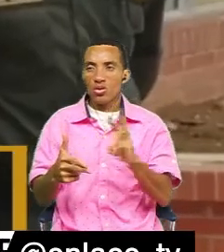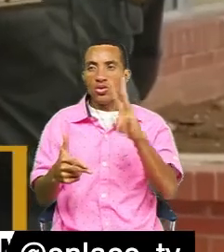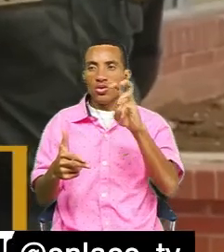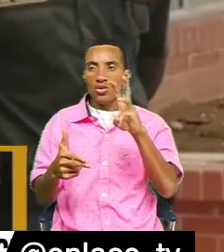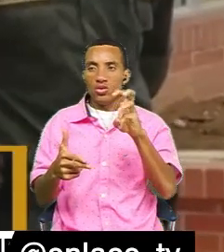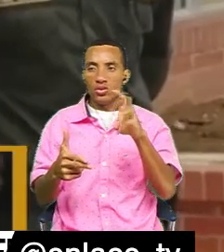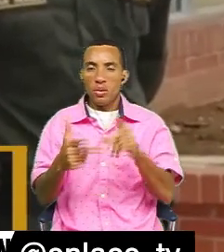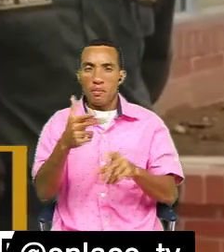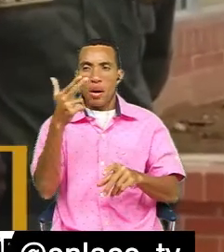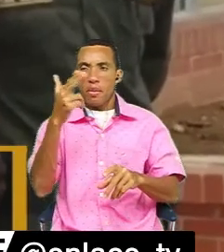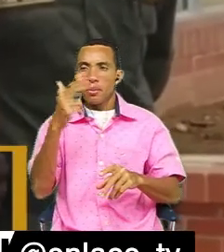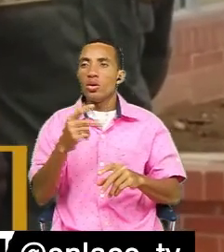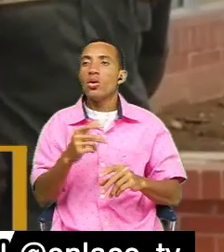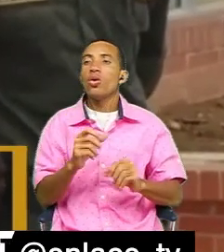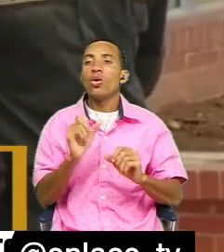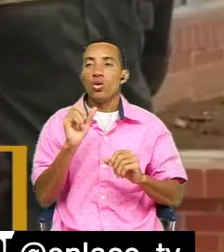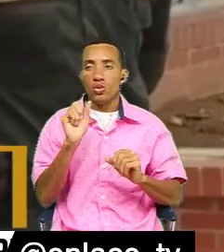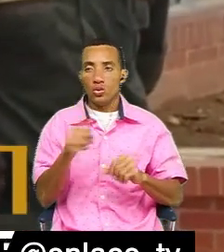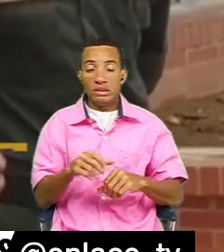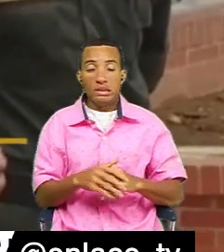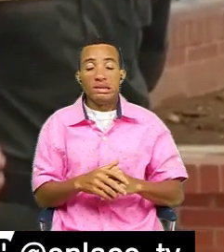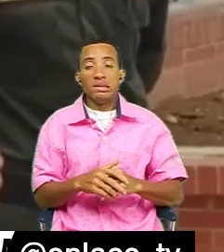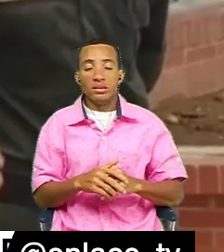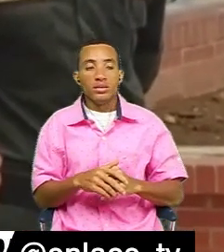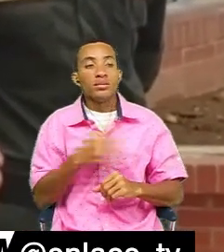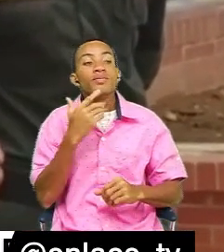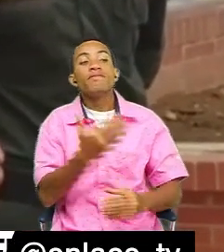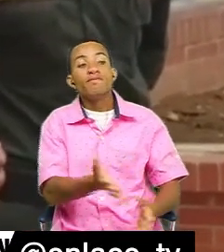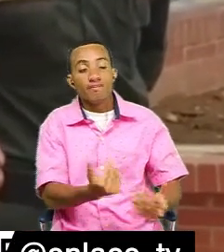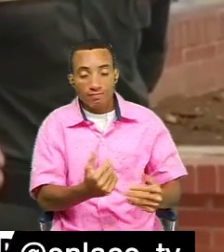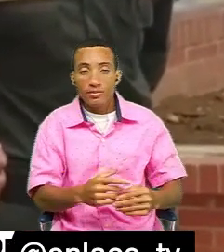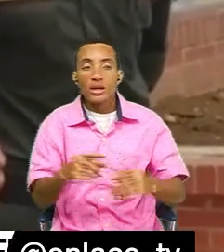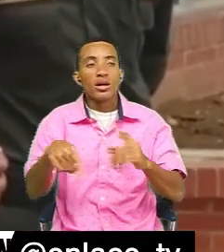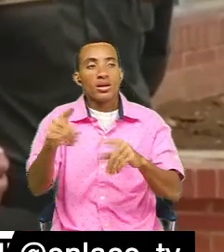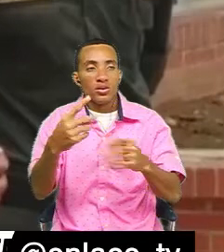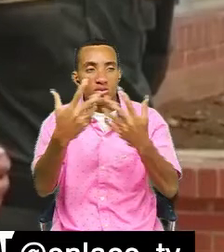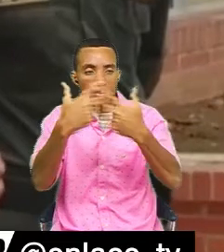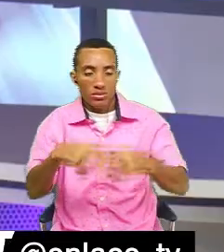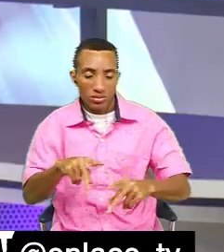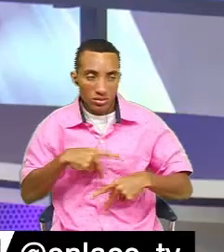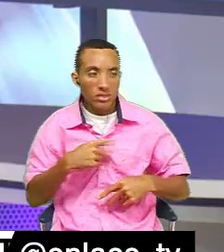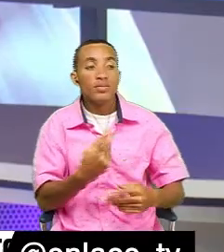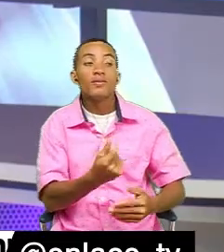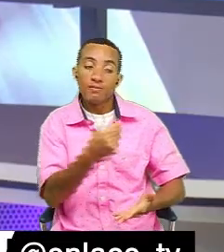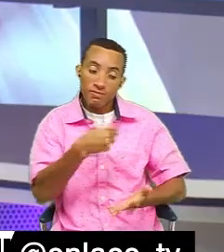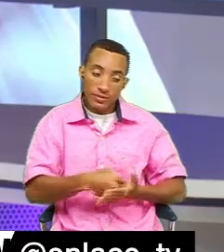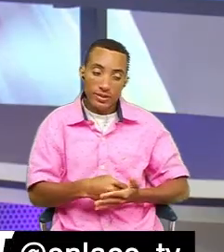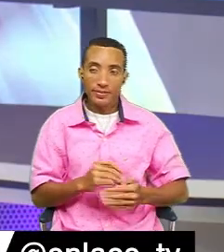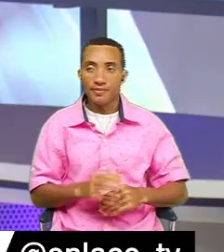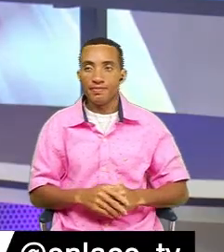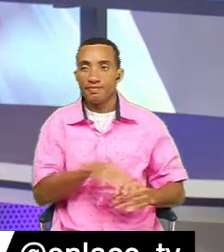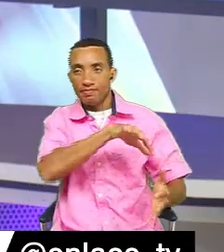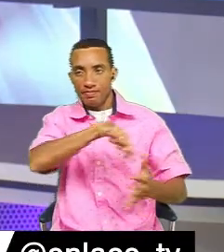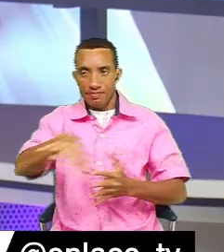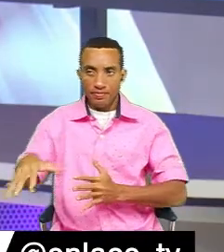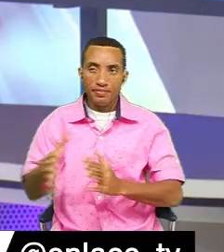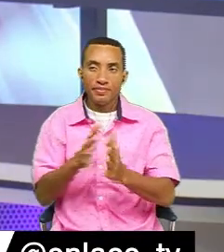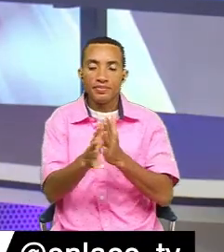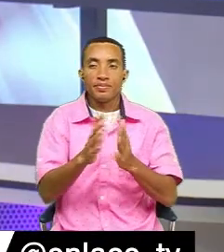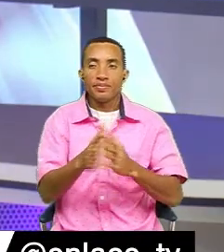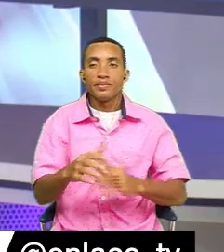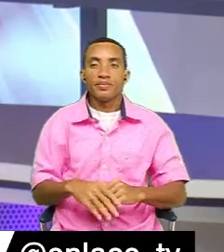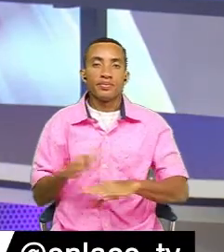autoridades, era el encargado de cobrar y exigir extorsiones al gremio de comerciantes de la ciudad. Por medio de un comunicado de prensa,